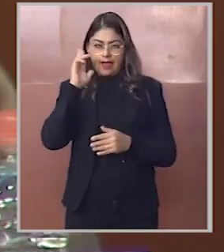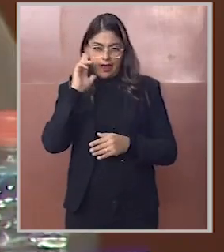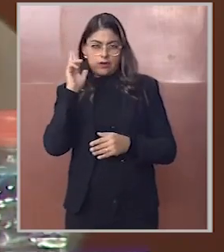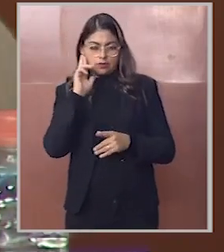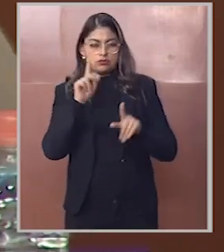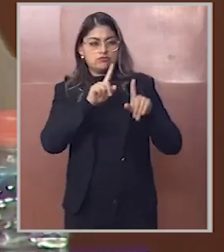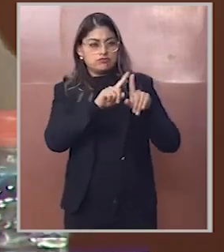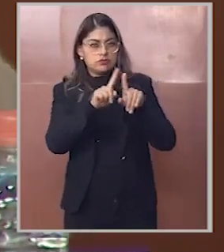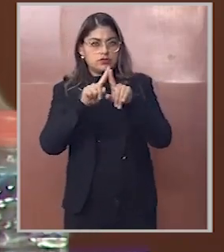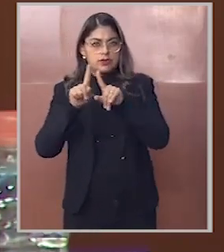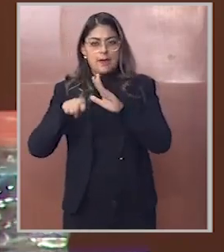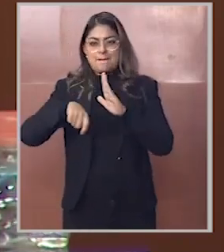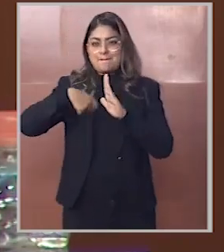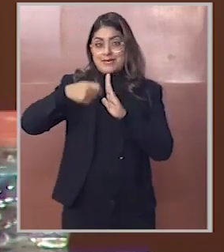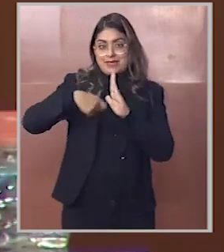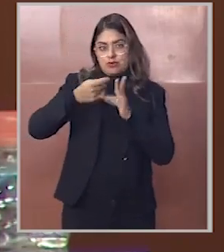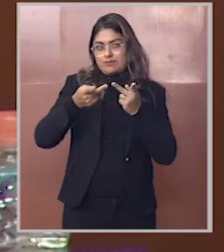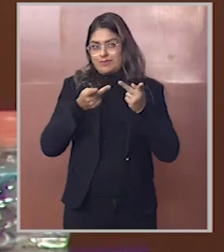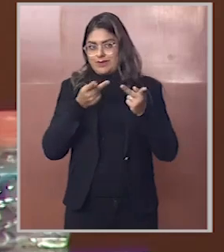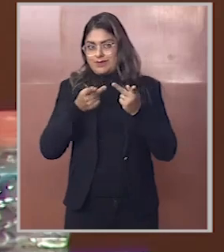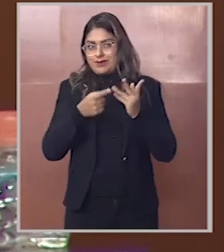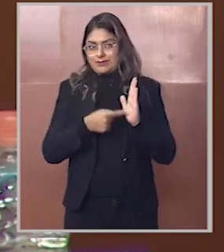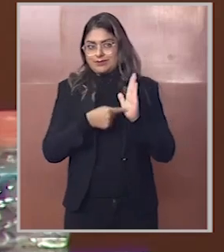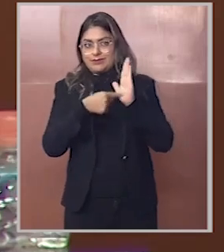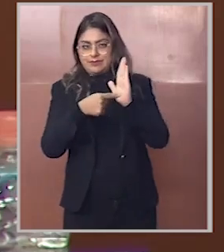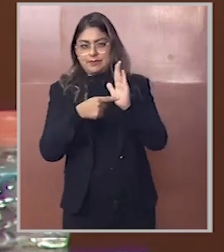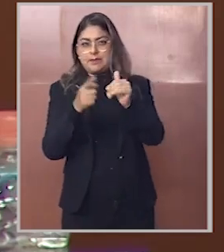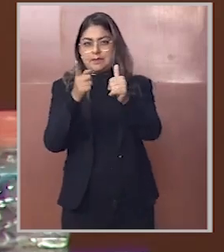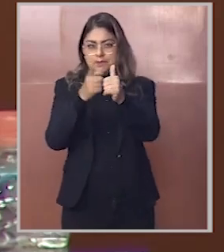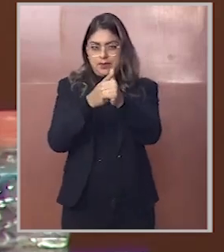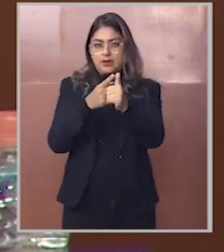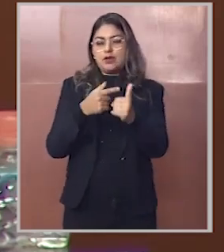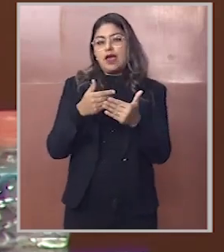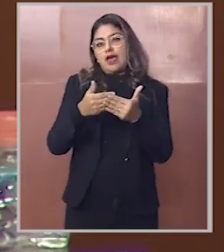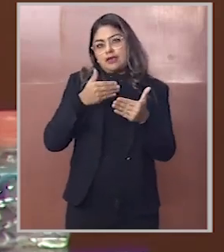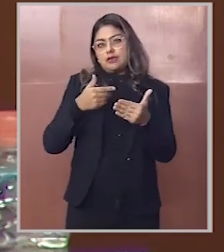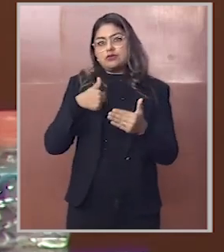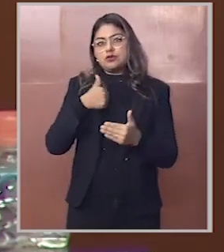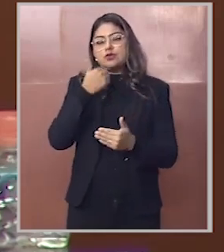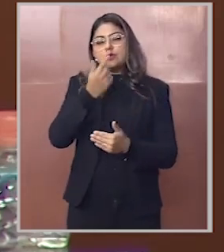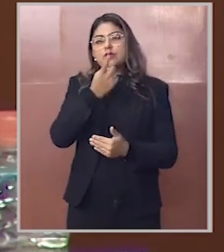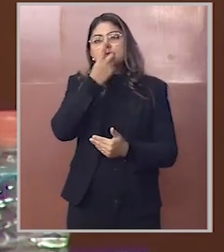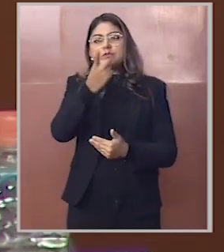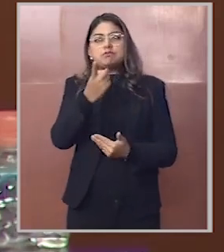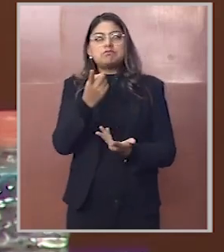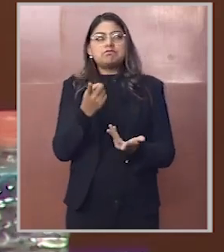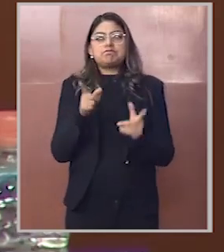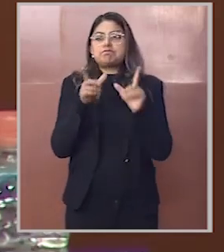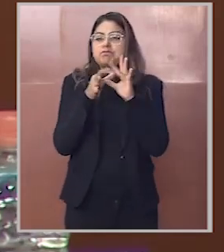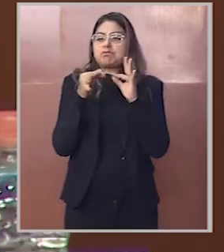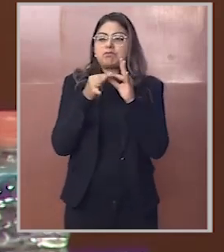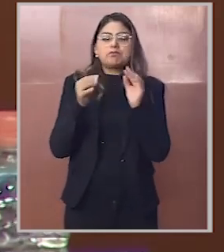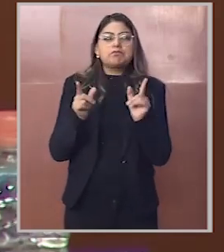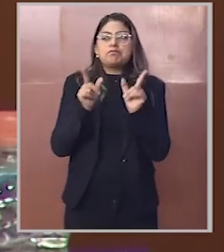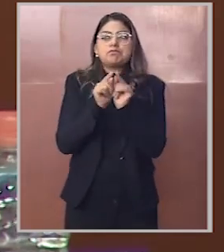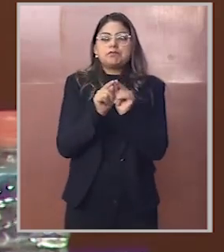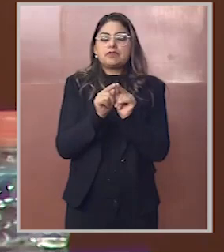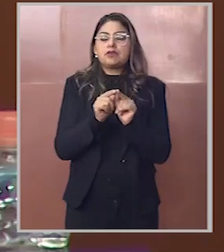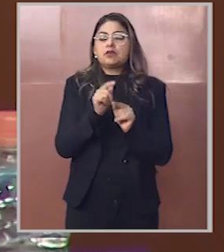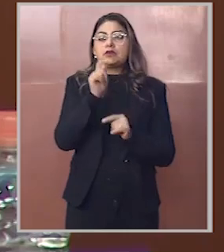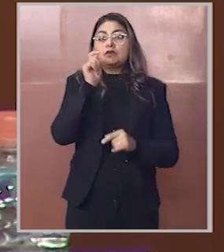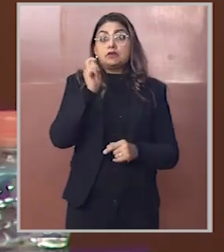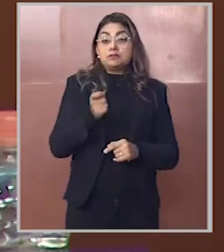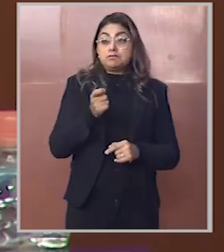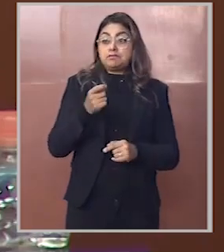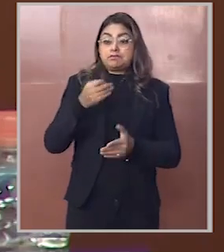preparados Bueno me gustaría solamente terminar diciendo que todavía Tenemos muchos desafíos esto es parte